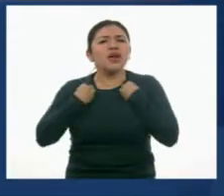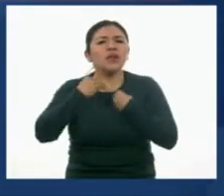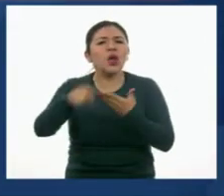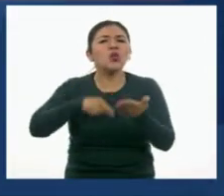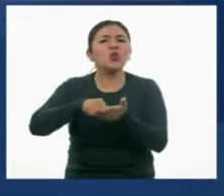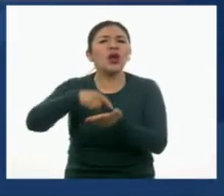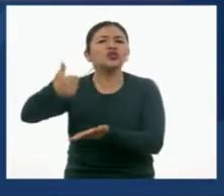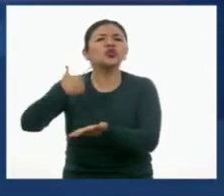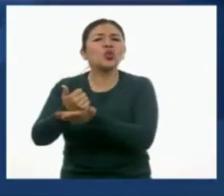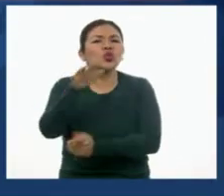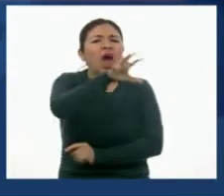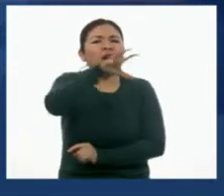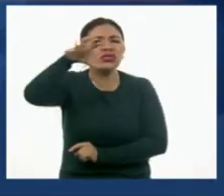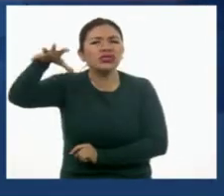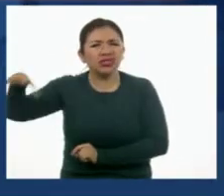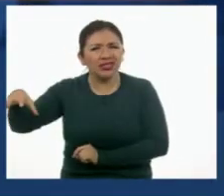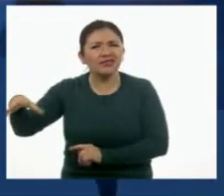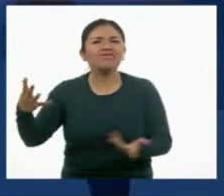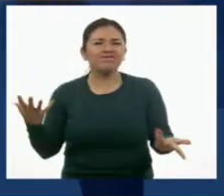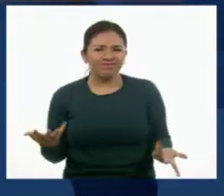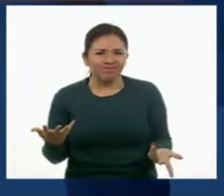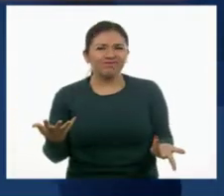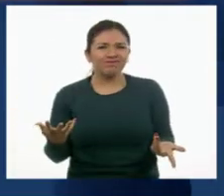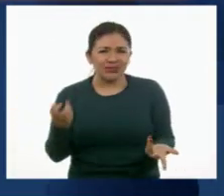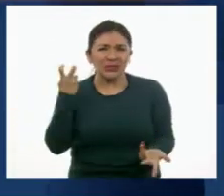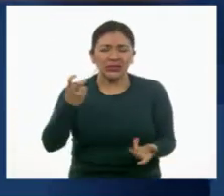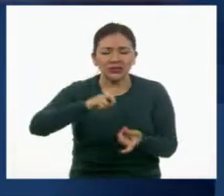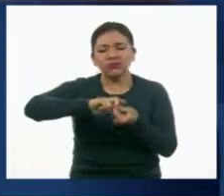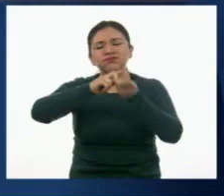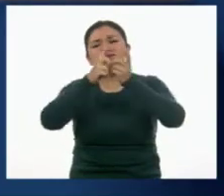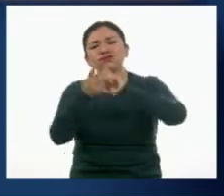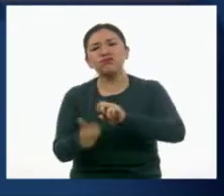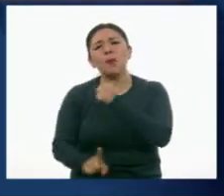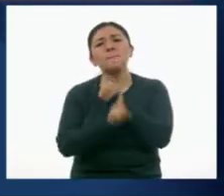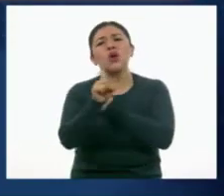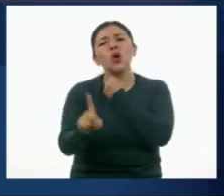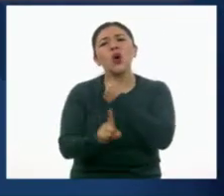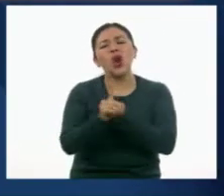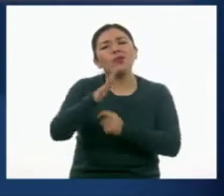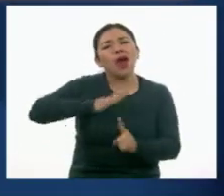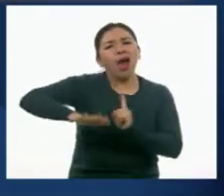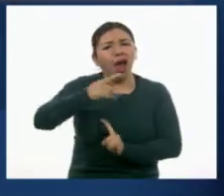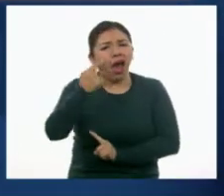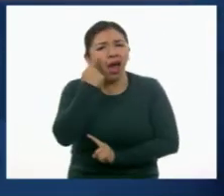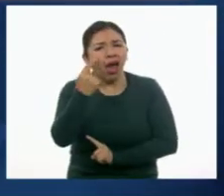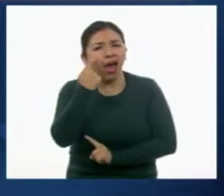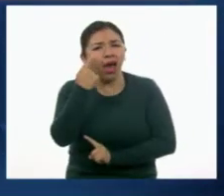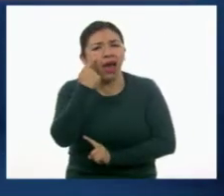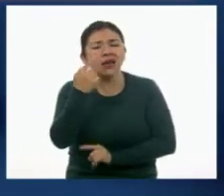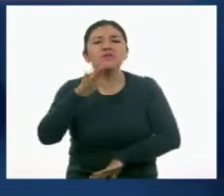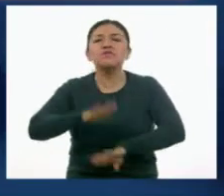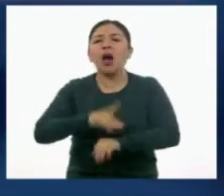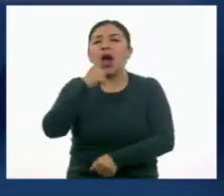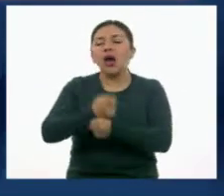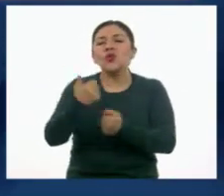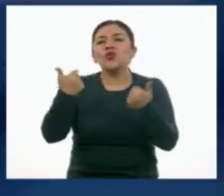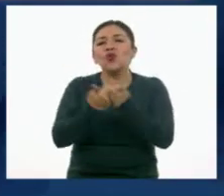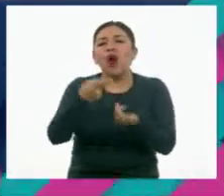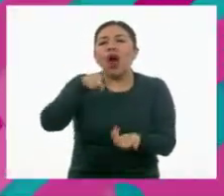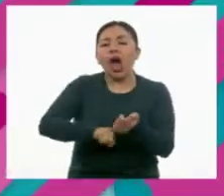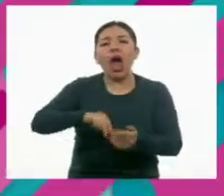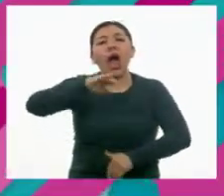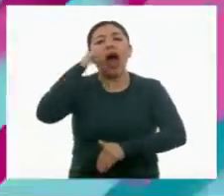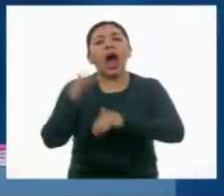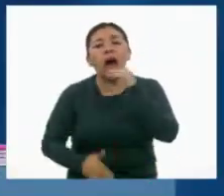comunidades urbanas. Entonces, estos son los problemas ambientales que se llegan a presentar: sobreexplotación de